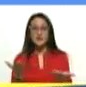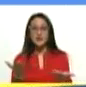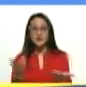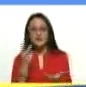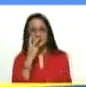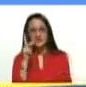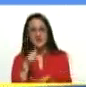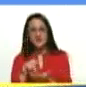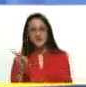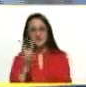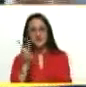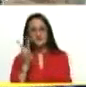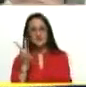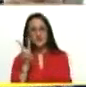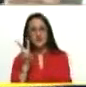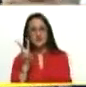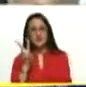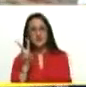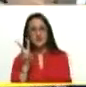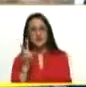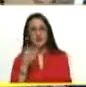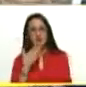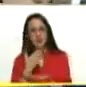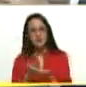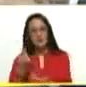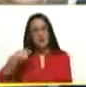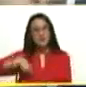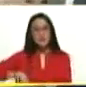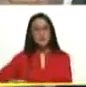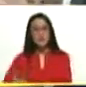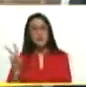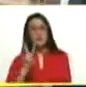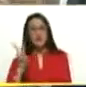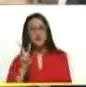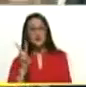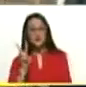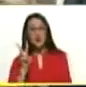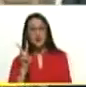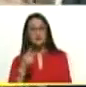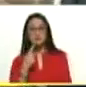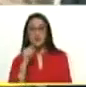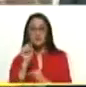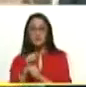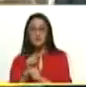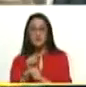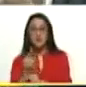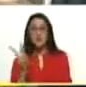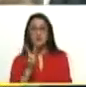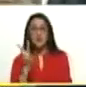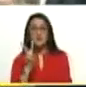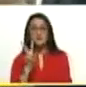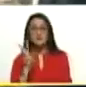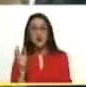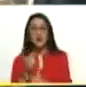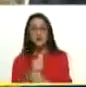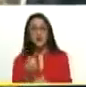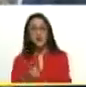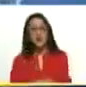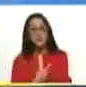visita a Venezuela, le damos las gracias por sus inversiones en Venezuela y les decimos, en Venezuela encontrarán la